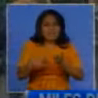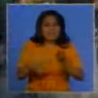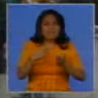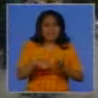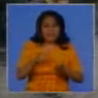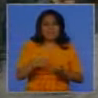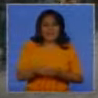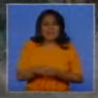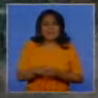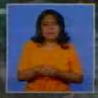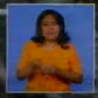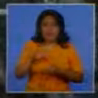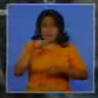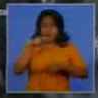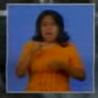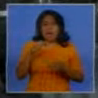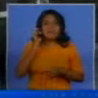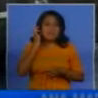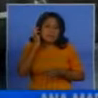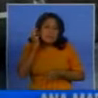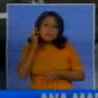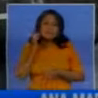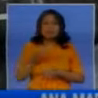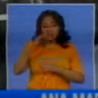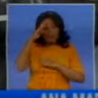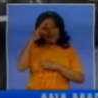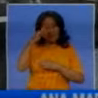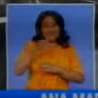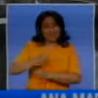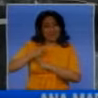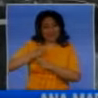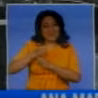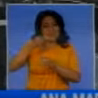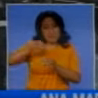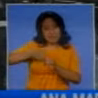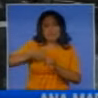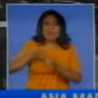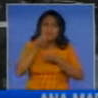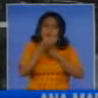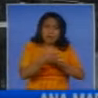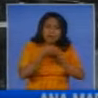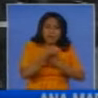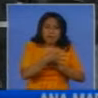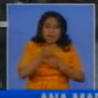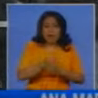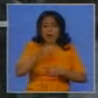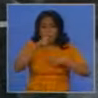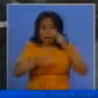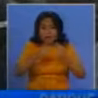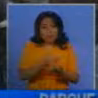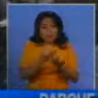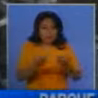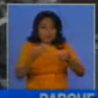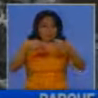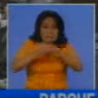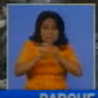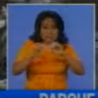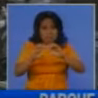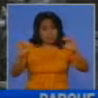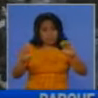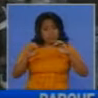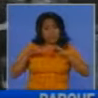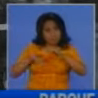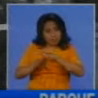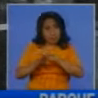presentará Metallica. La intendenta de Pichincha ha sido clara en decir cuáles son las cosas que no se podrán ingresar y también un miembro de la policía encargado